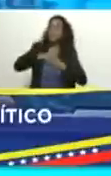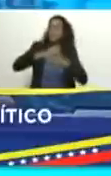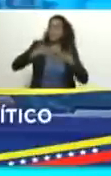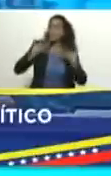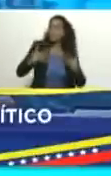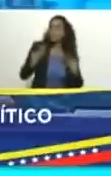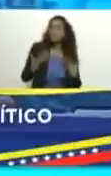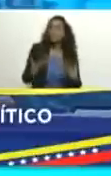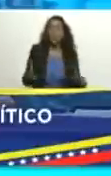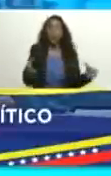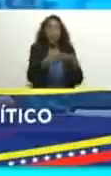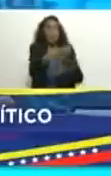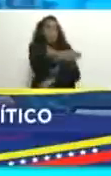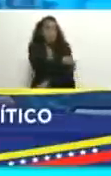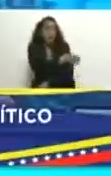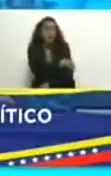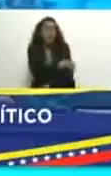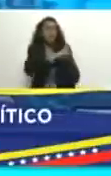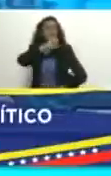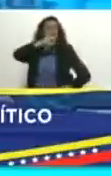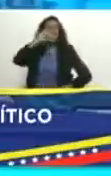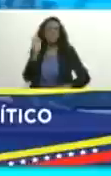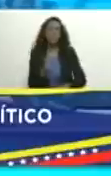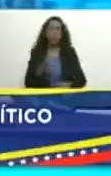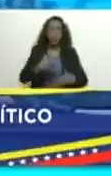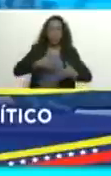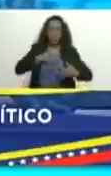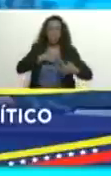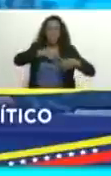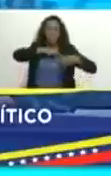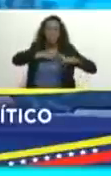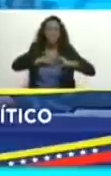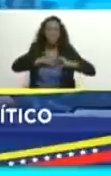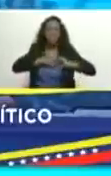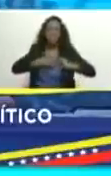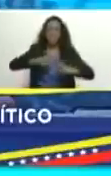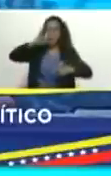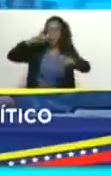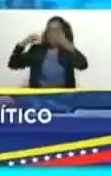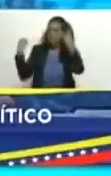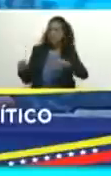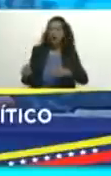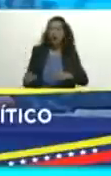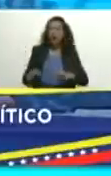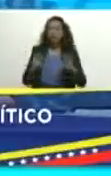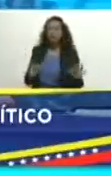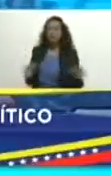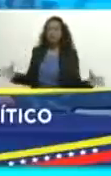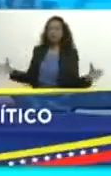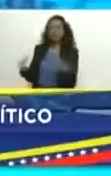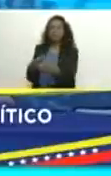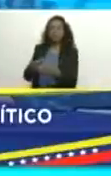Para que no venga la extrema derecha con su odio y su deseo de venganza